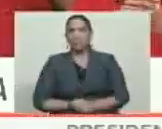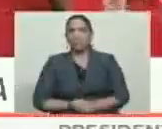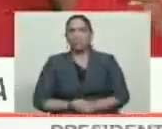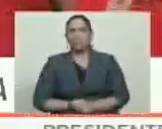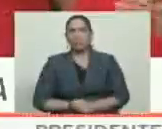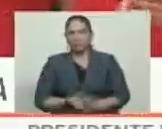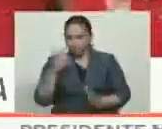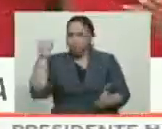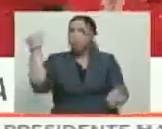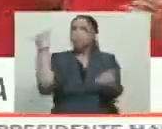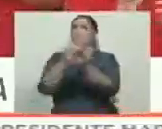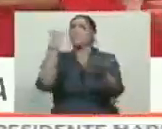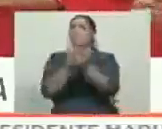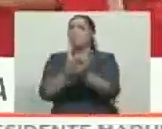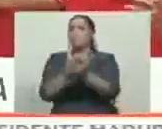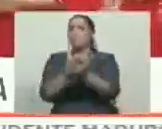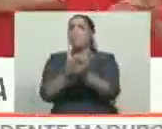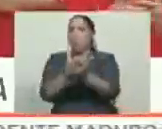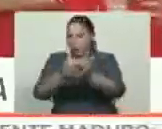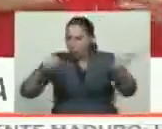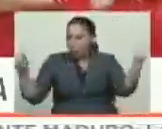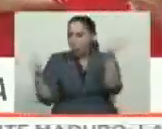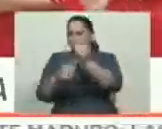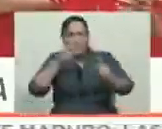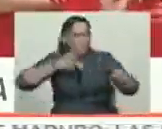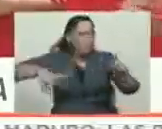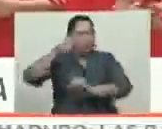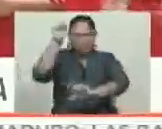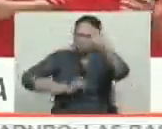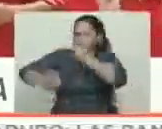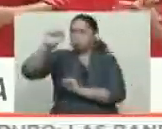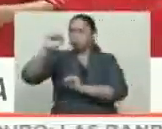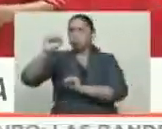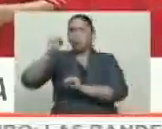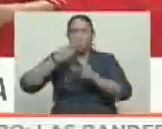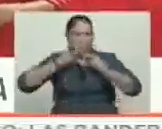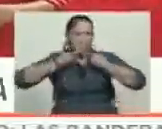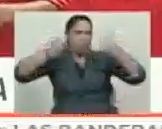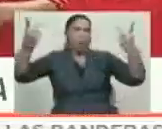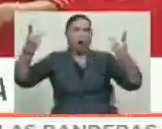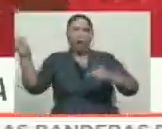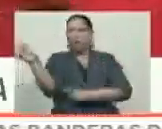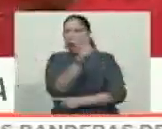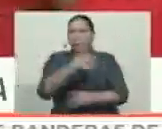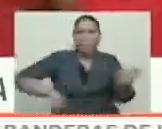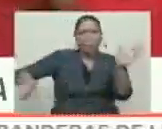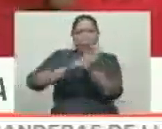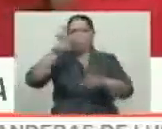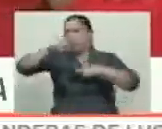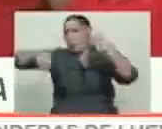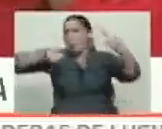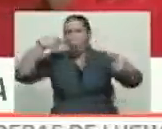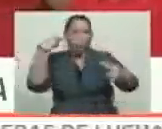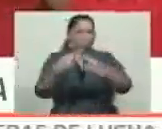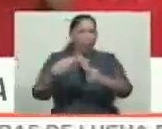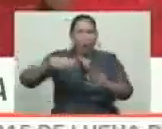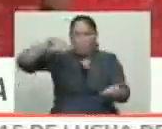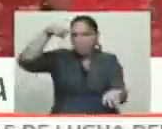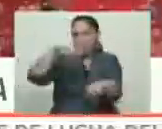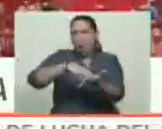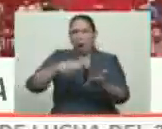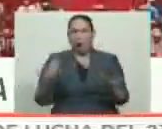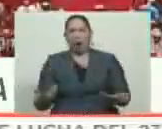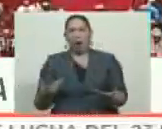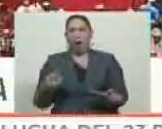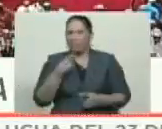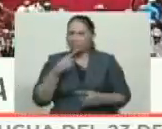Vénganse para acá, para Miraflores, que aquí van a encontrar a un pueblo rebelde diciéndole no volverán más nunca a pisar las instalaciones